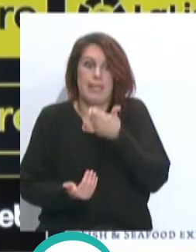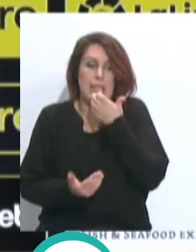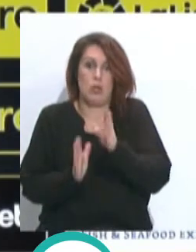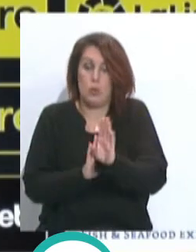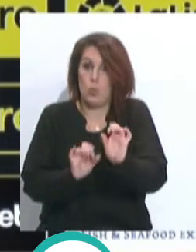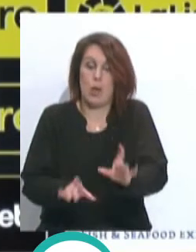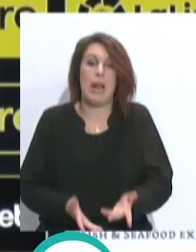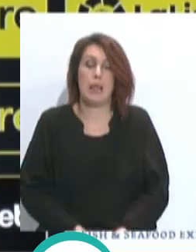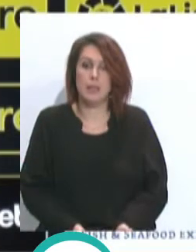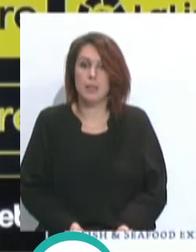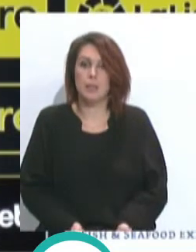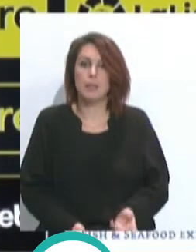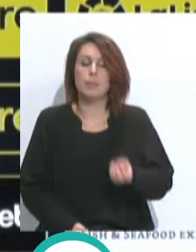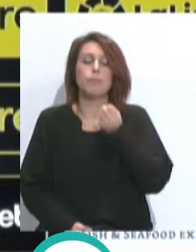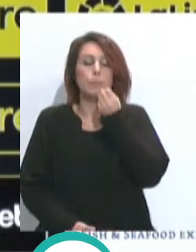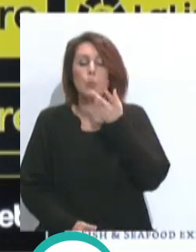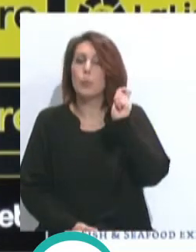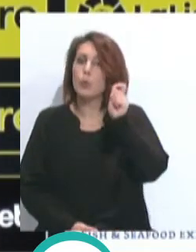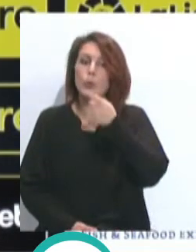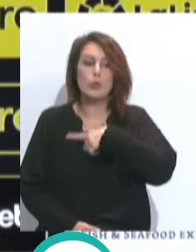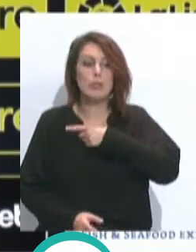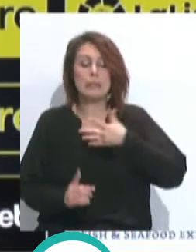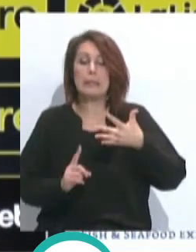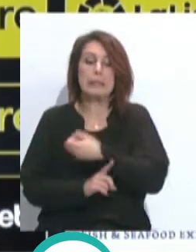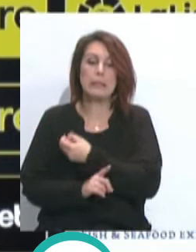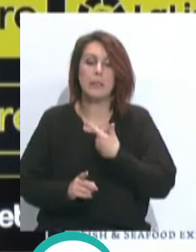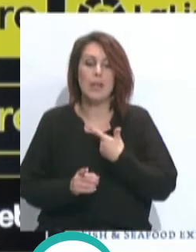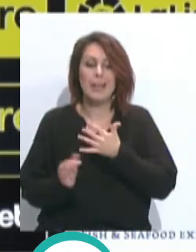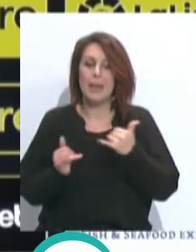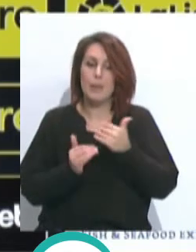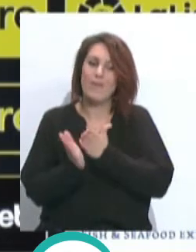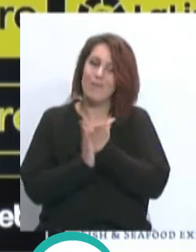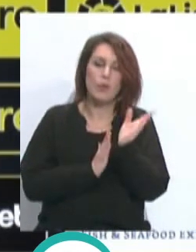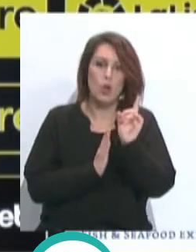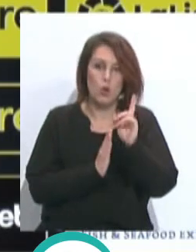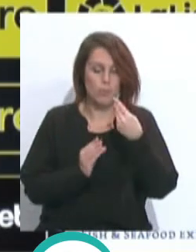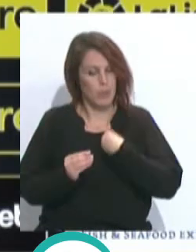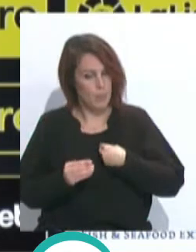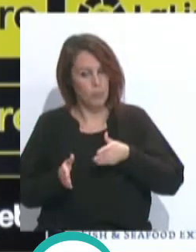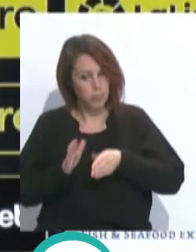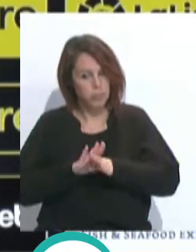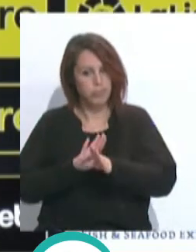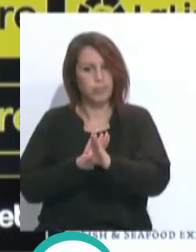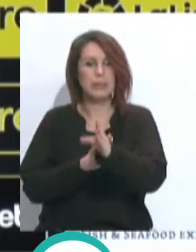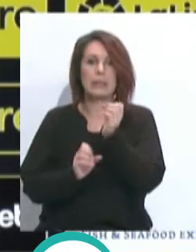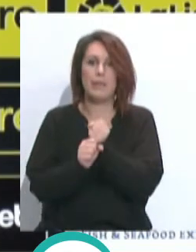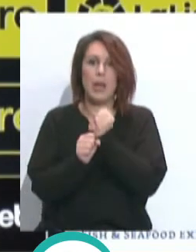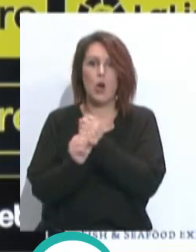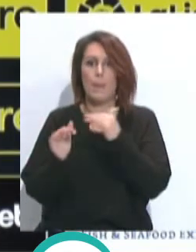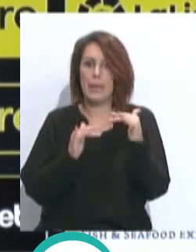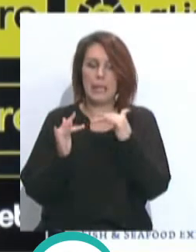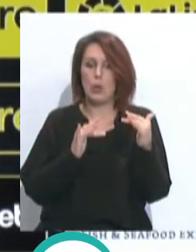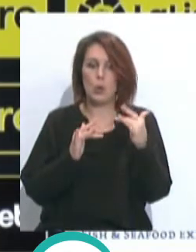bueno, que esos puntos que no hayamos conseguido no nos desvíen del camino, que yo creo que es este, ¿no? Que con el trabajo y con los